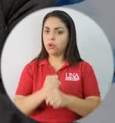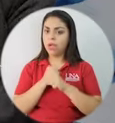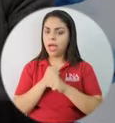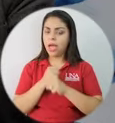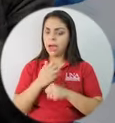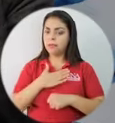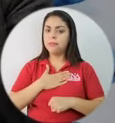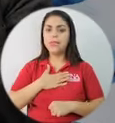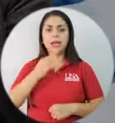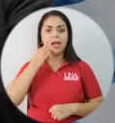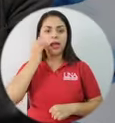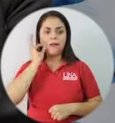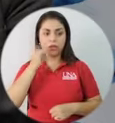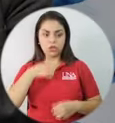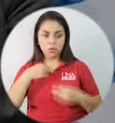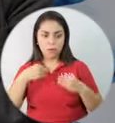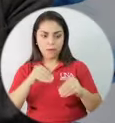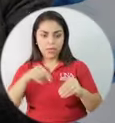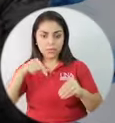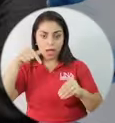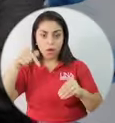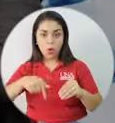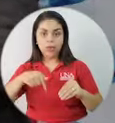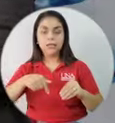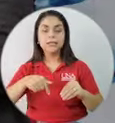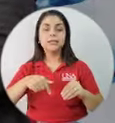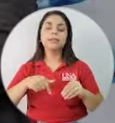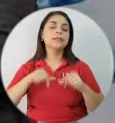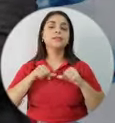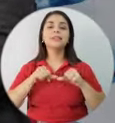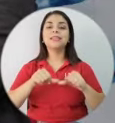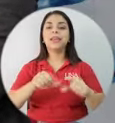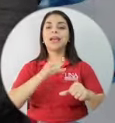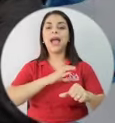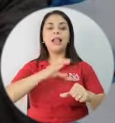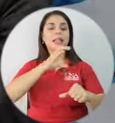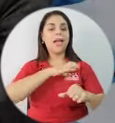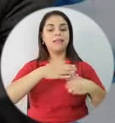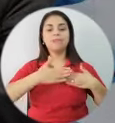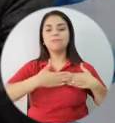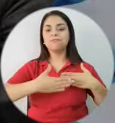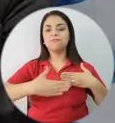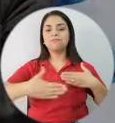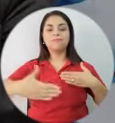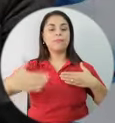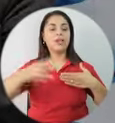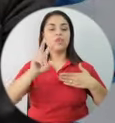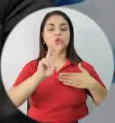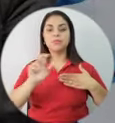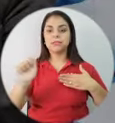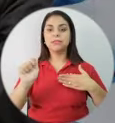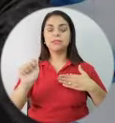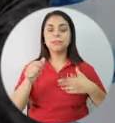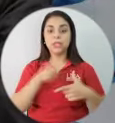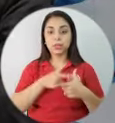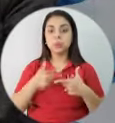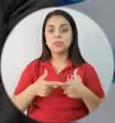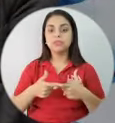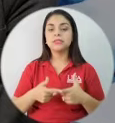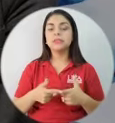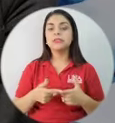yo venda en mi primer paquete hoy tenga una calidad equivalente al café que yo venda en